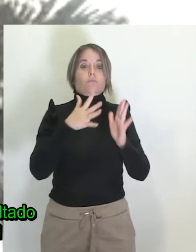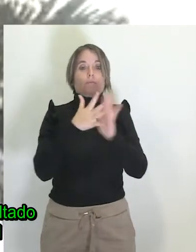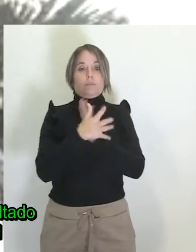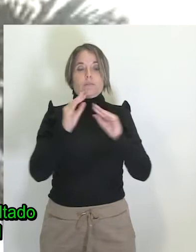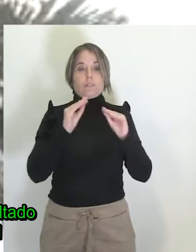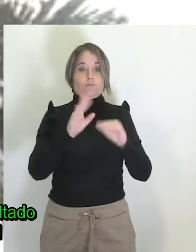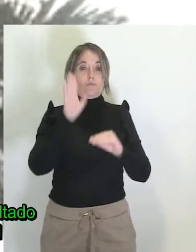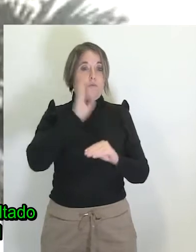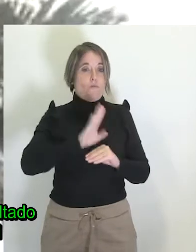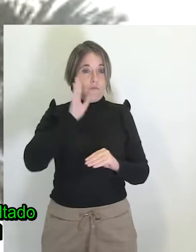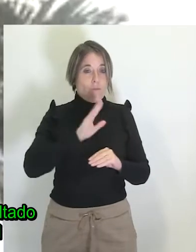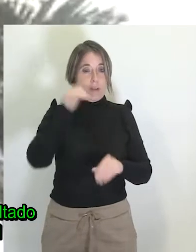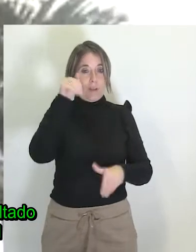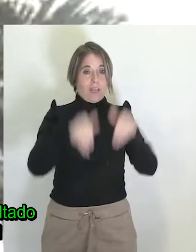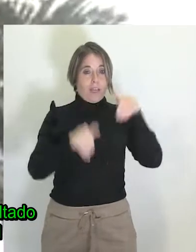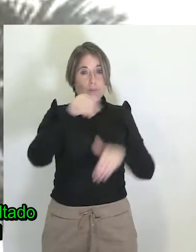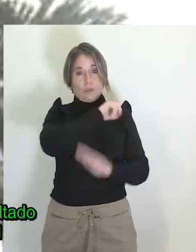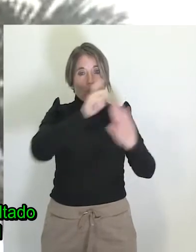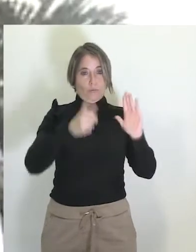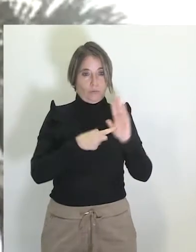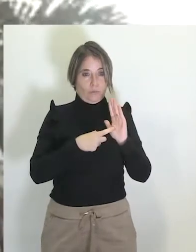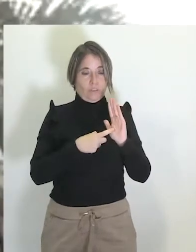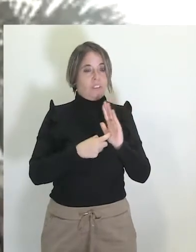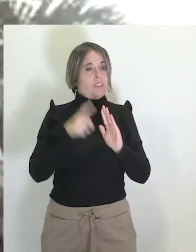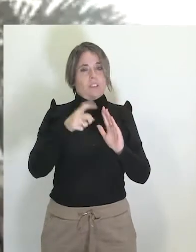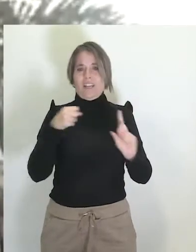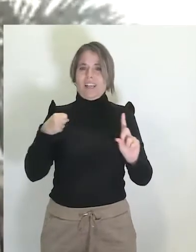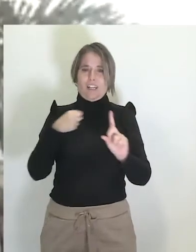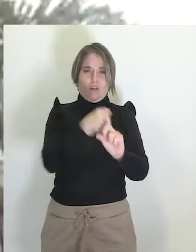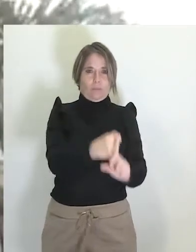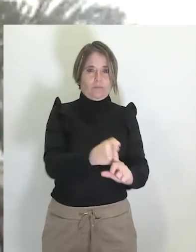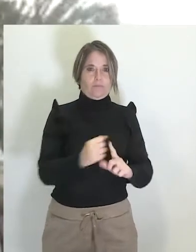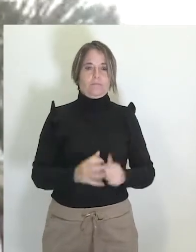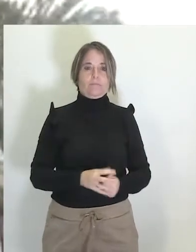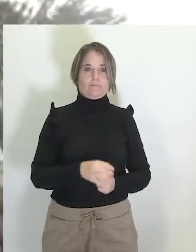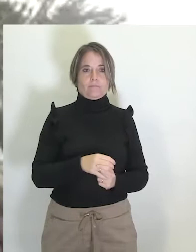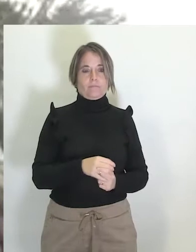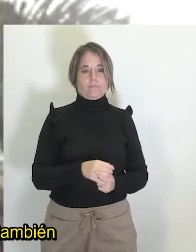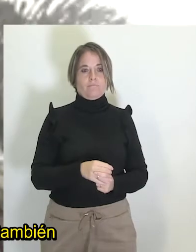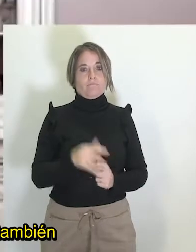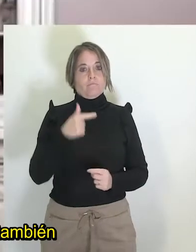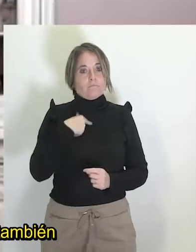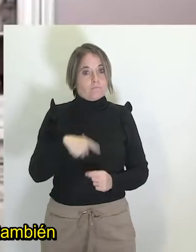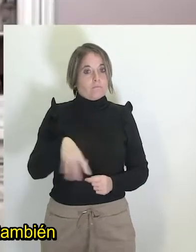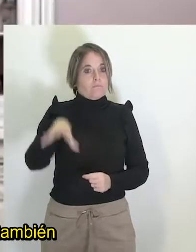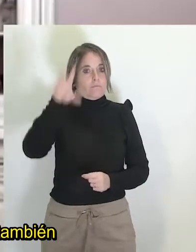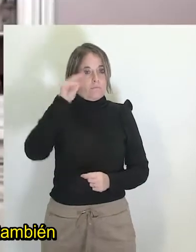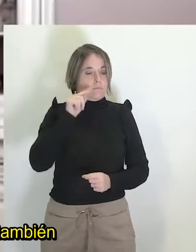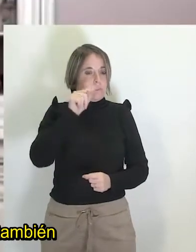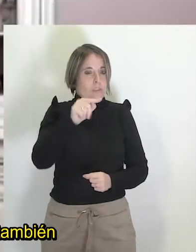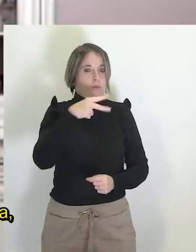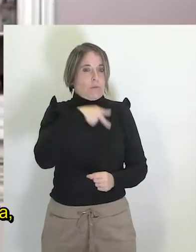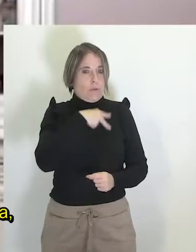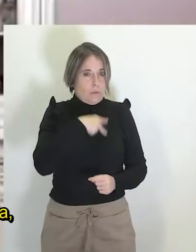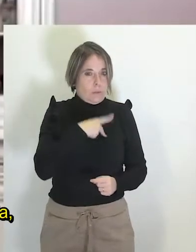el resultado de un fraude electoral total y de una represión brutal. Entiendo, Wendy, que encima tú también